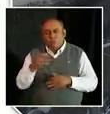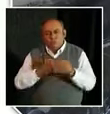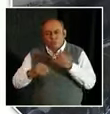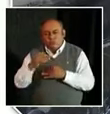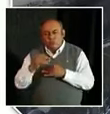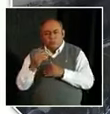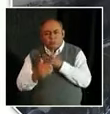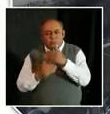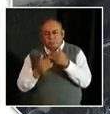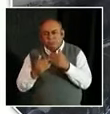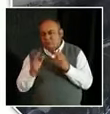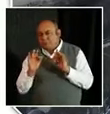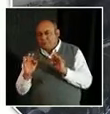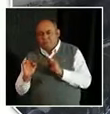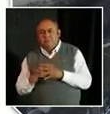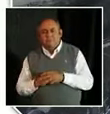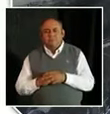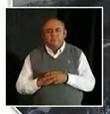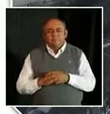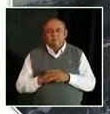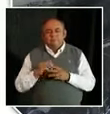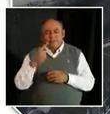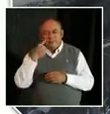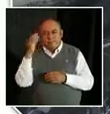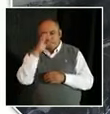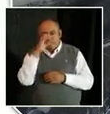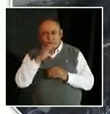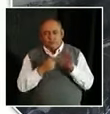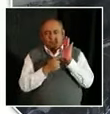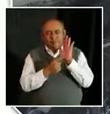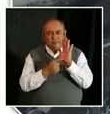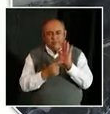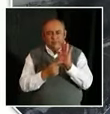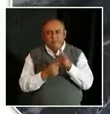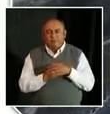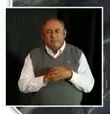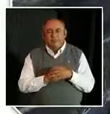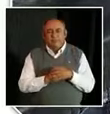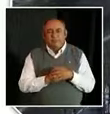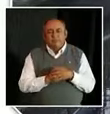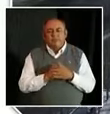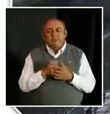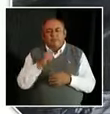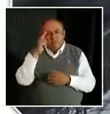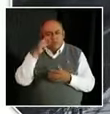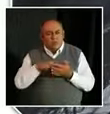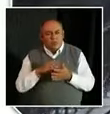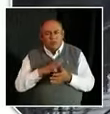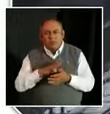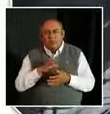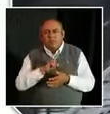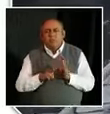meses. Aquí algunas imágenes. Entiendo que también hay un video. Sí, adelante.